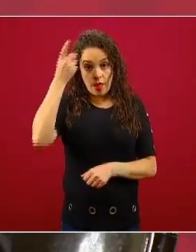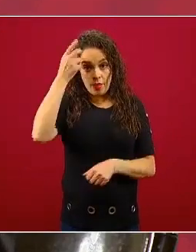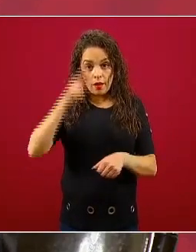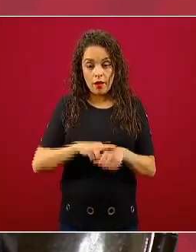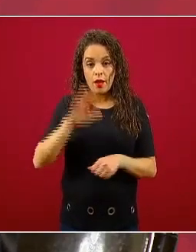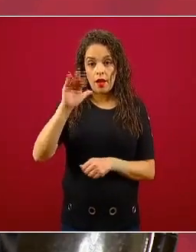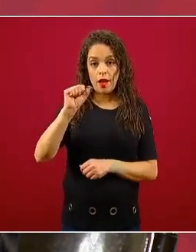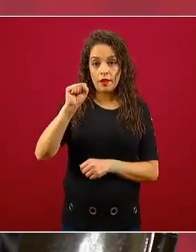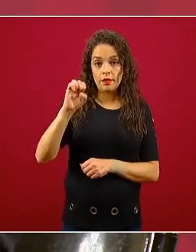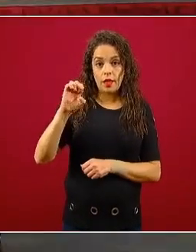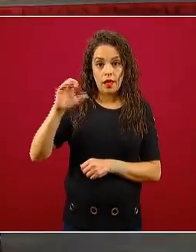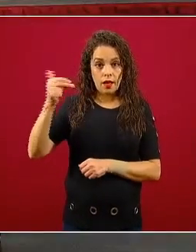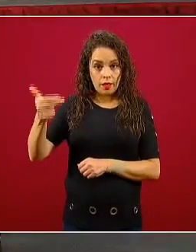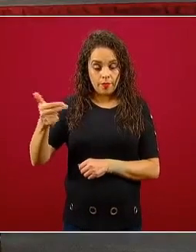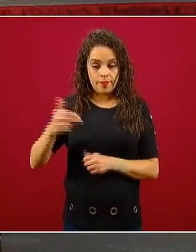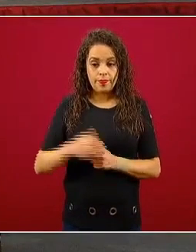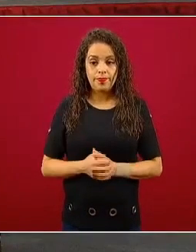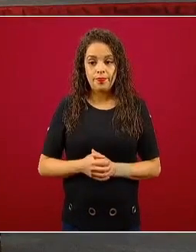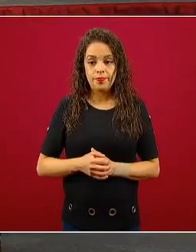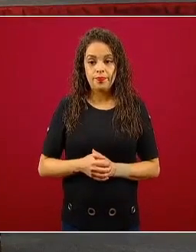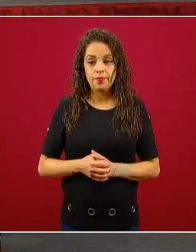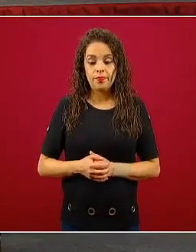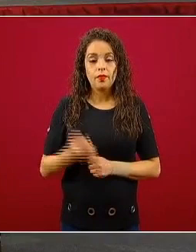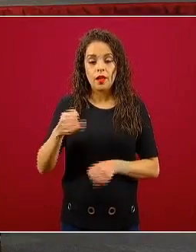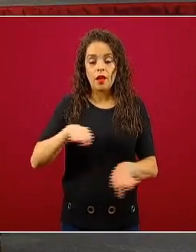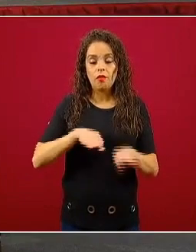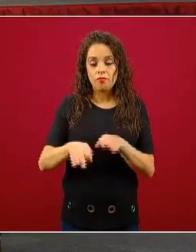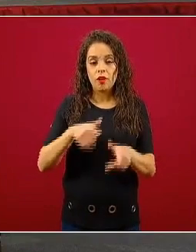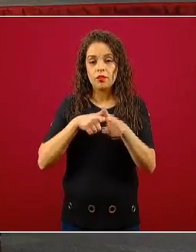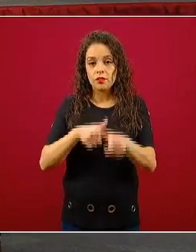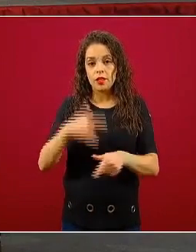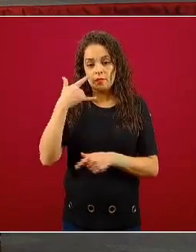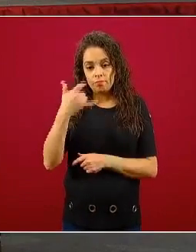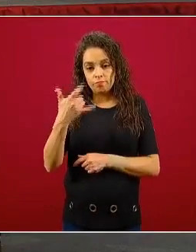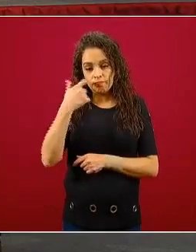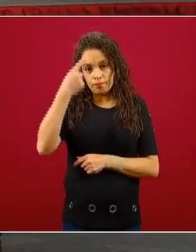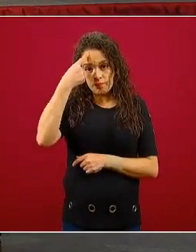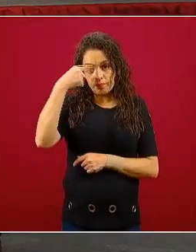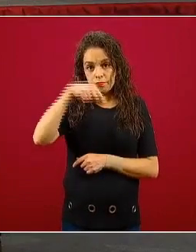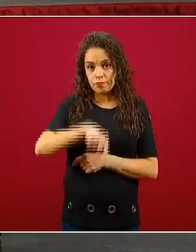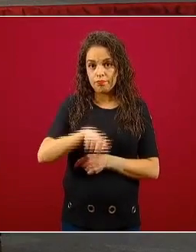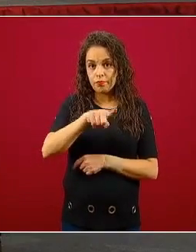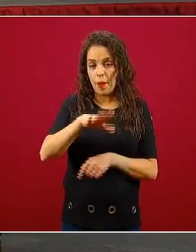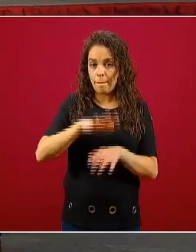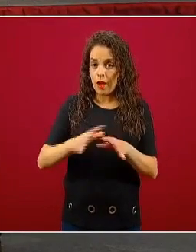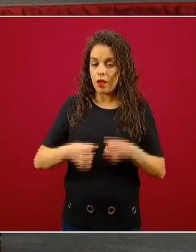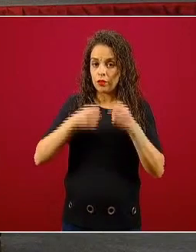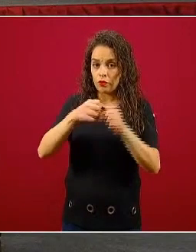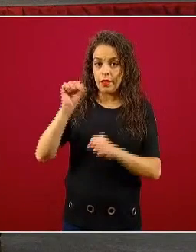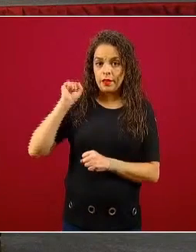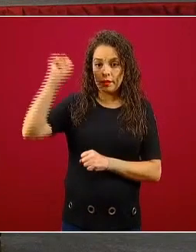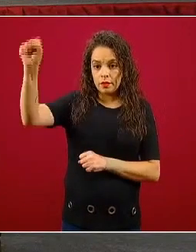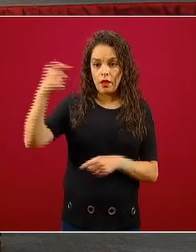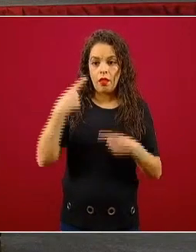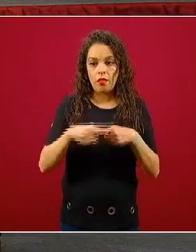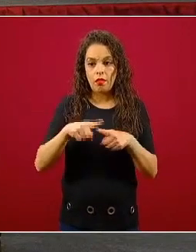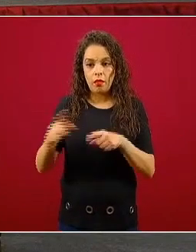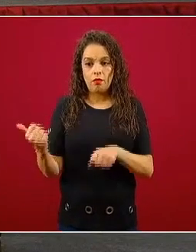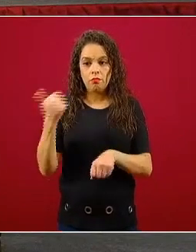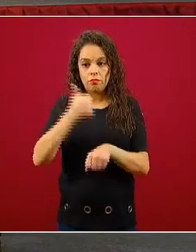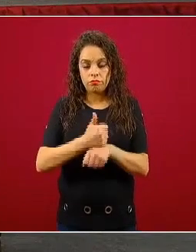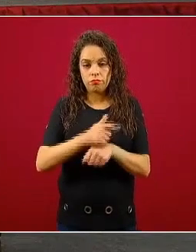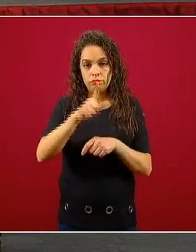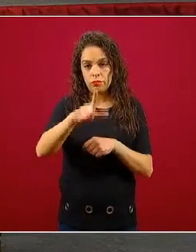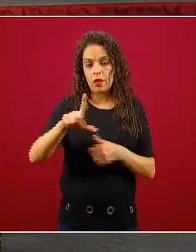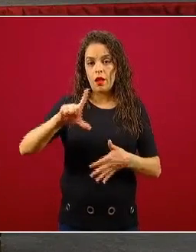CACE y trabaja para el fortalecimiento del sindicato. Ocupó diversos cargos en la Confederación Latinoamericana y del